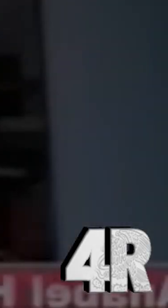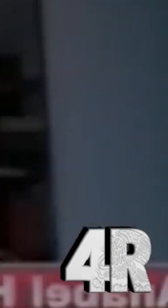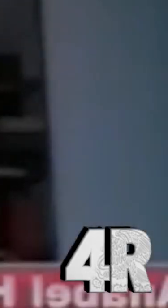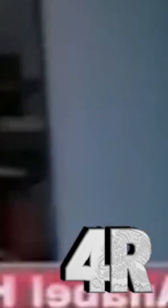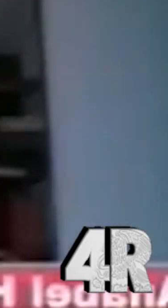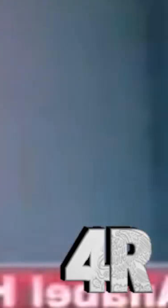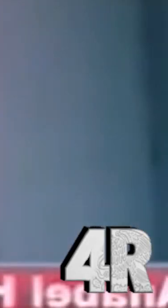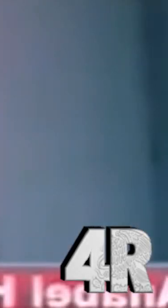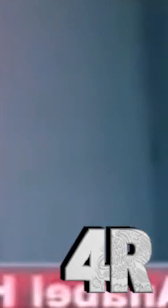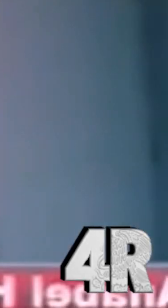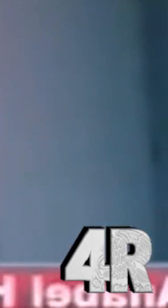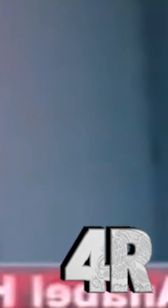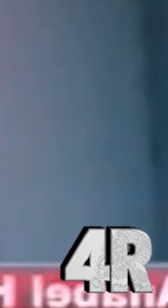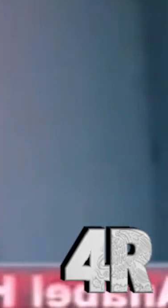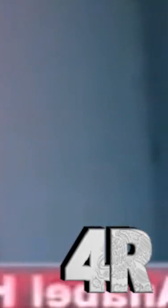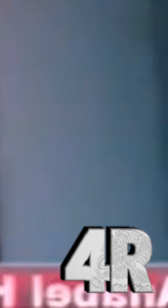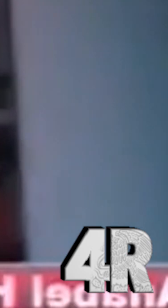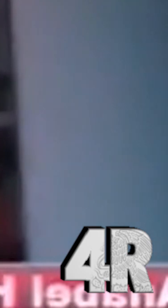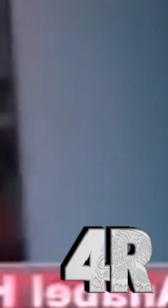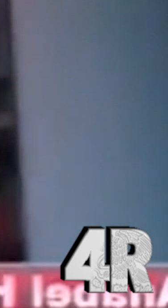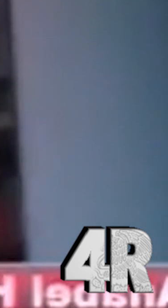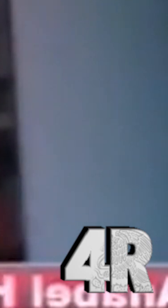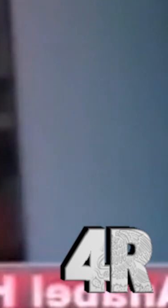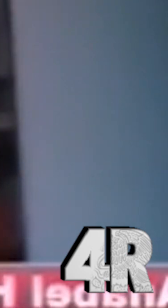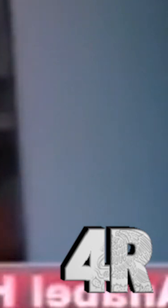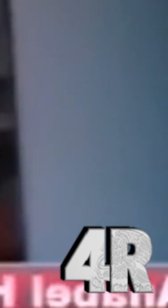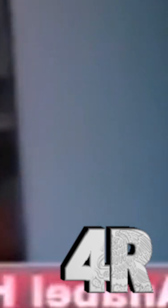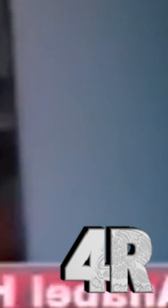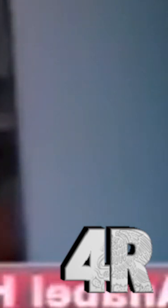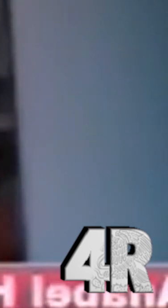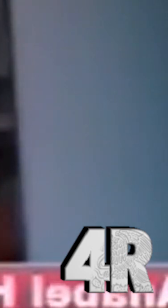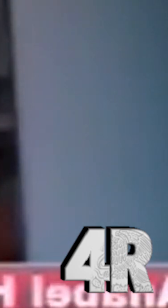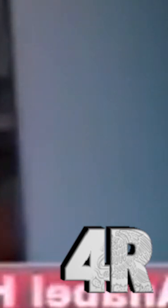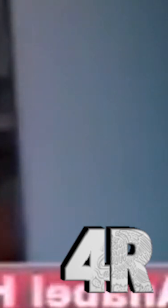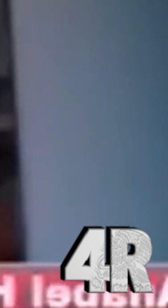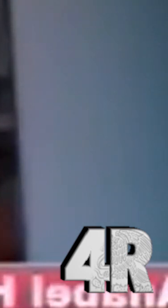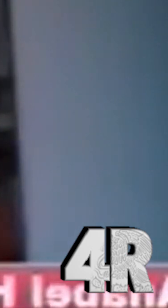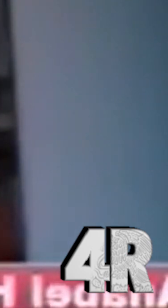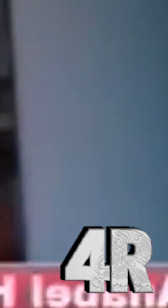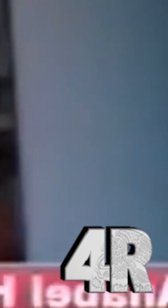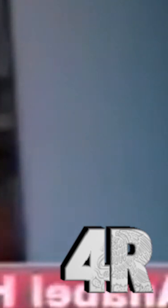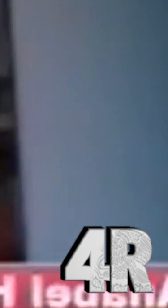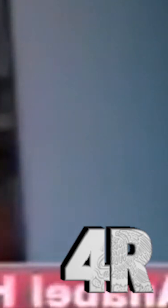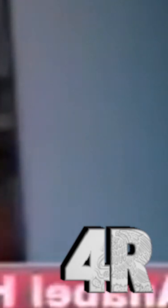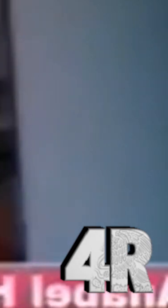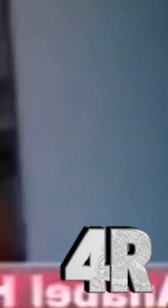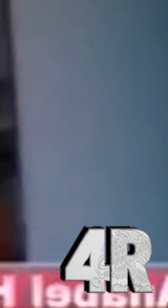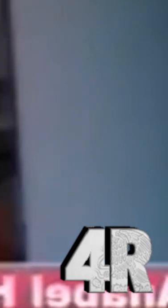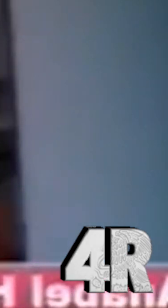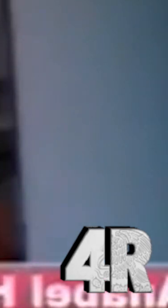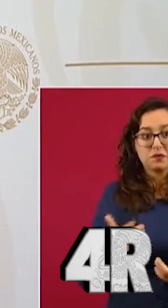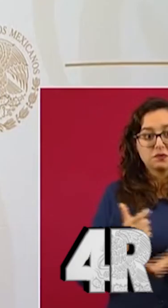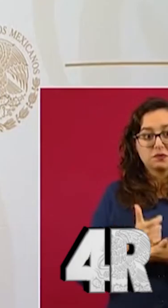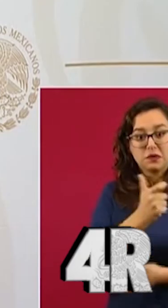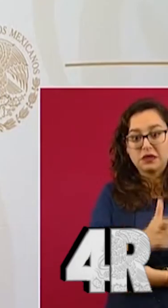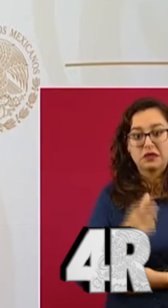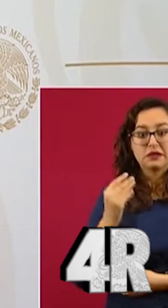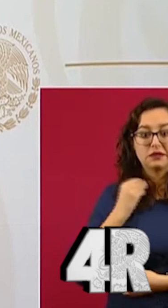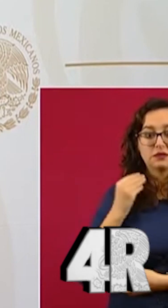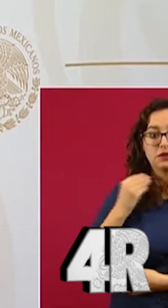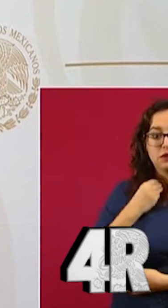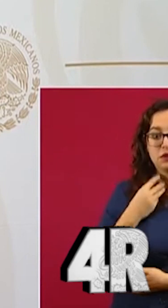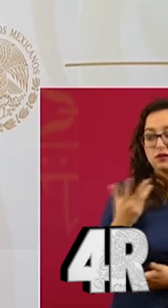a las instituciones como es en el caso del banco de méxico sin embargo ciudadanos le damos todo nuestro